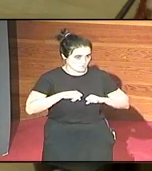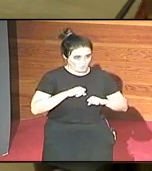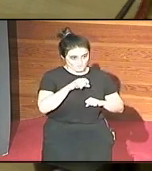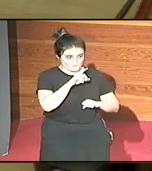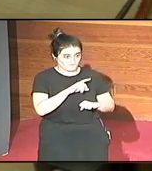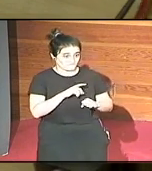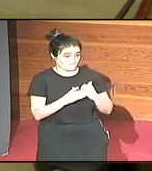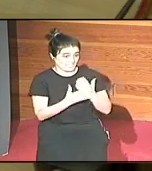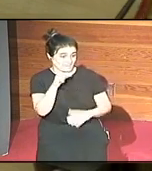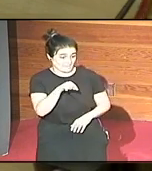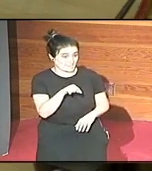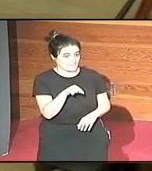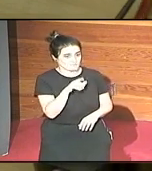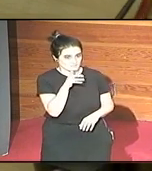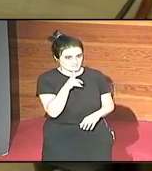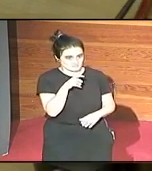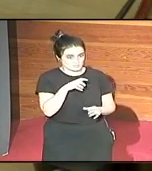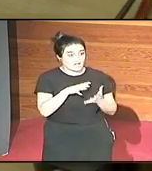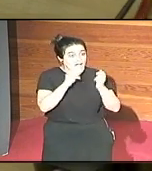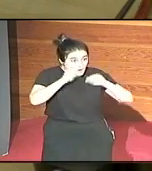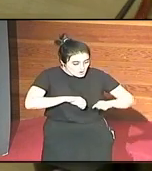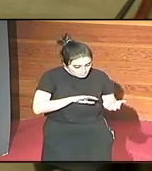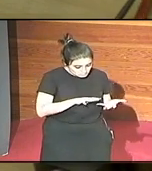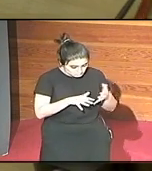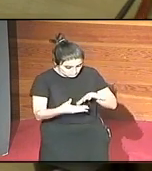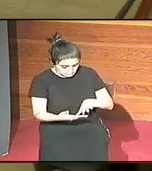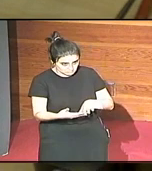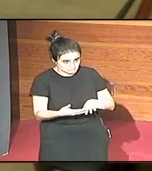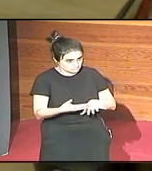nunca llegaron a realmente implantarse